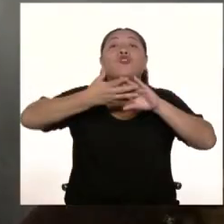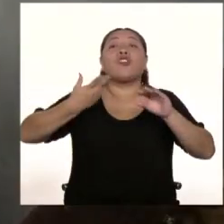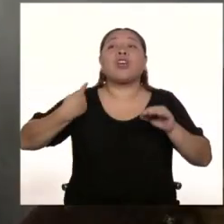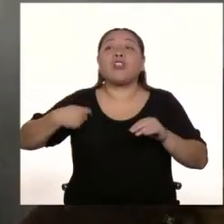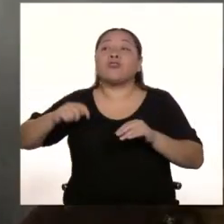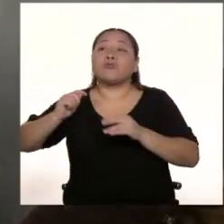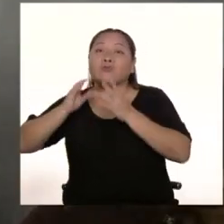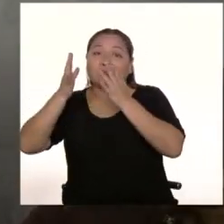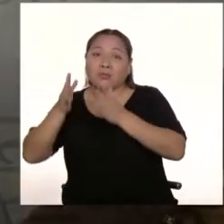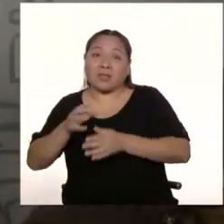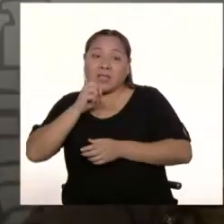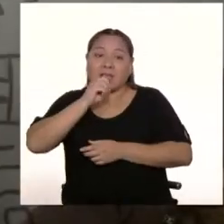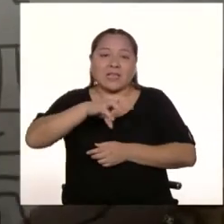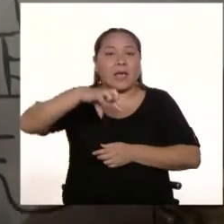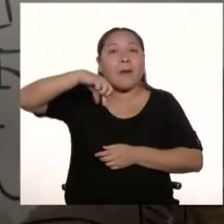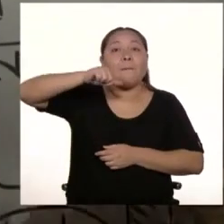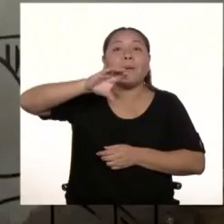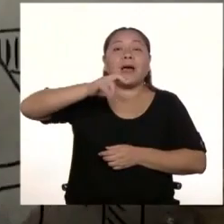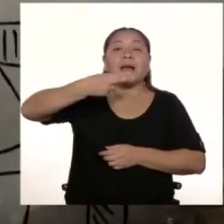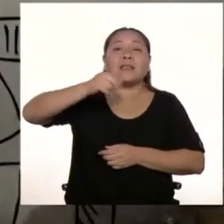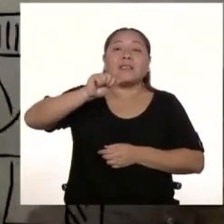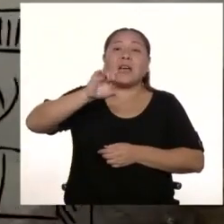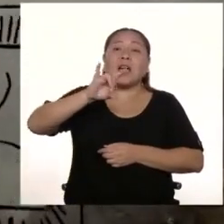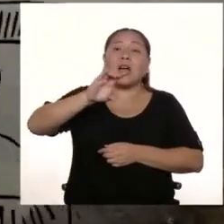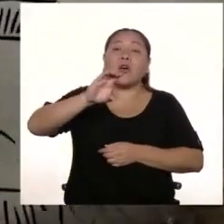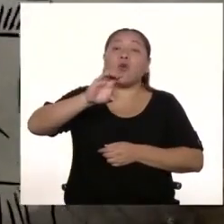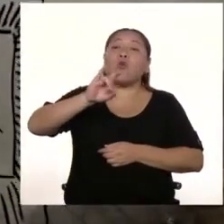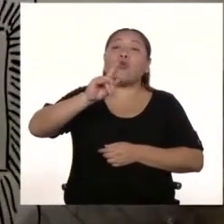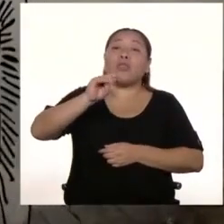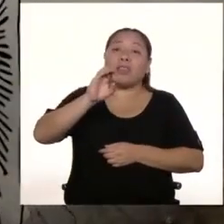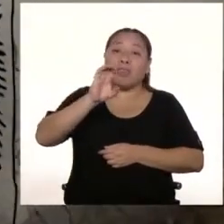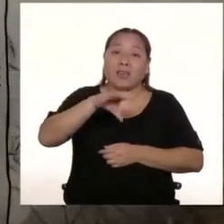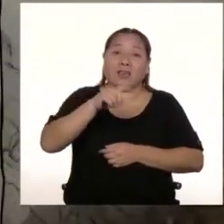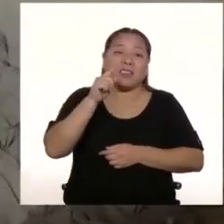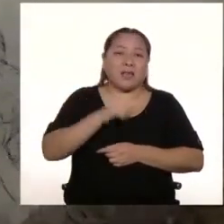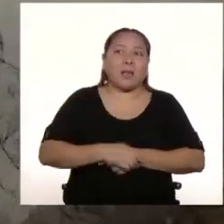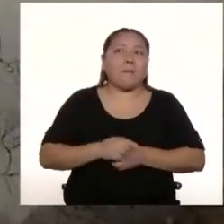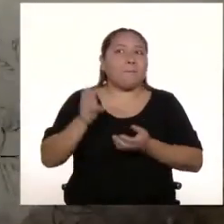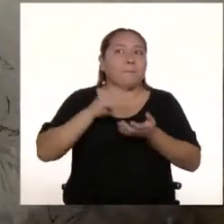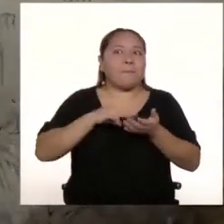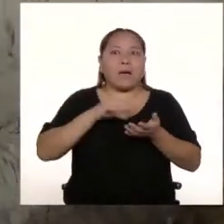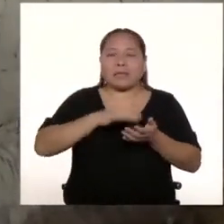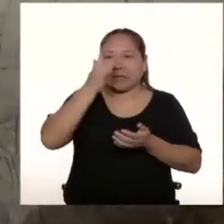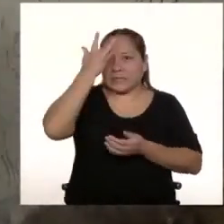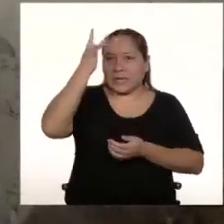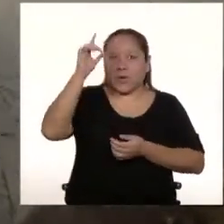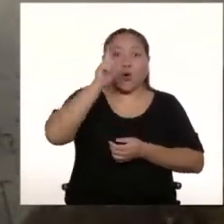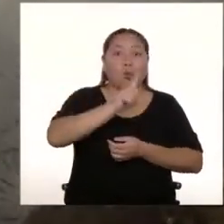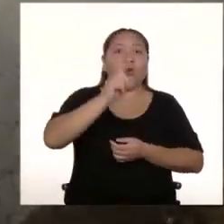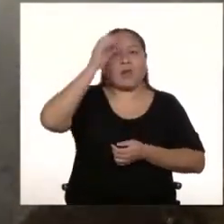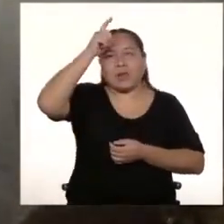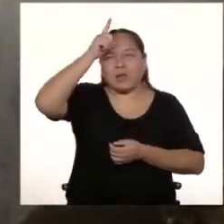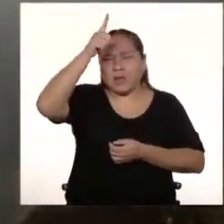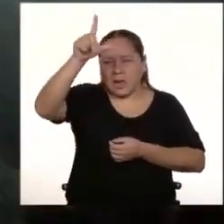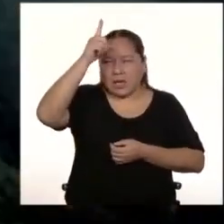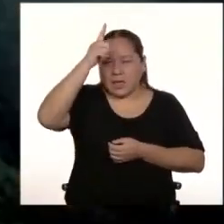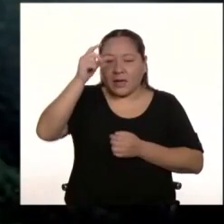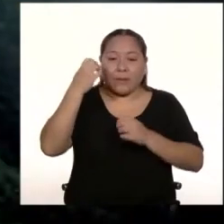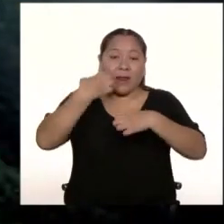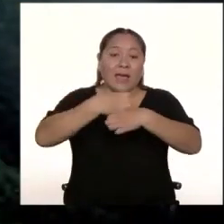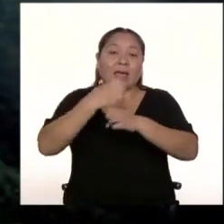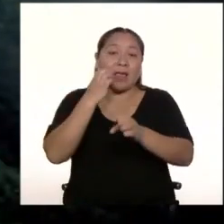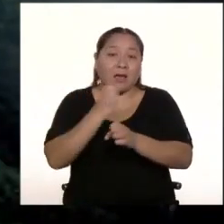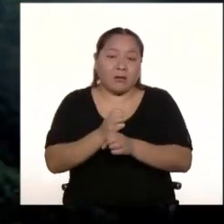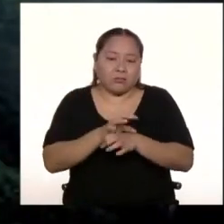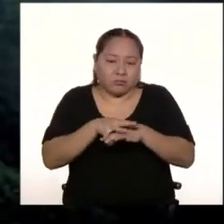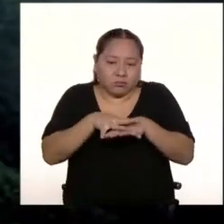de Pachacútec como su más grande estratega político y militar, un líder con la visión necesaria para crear un imperio